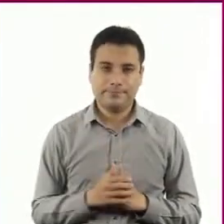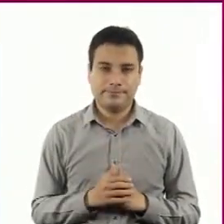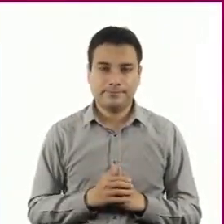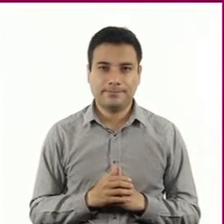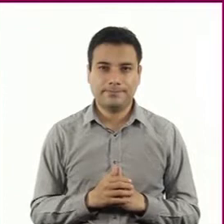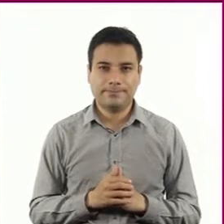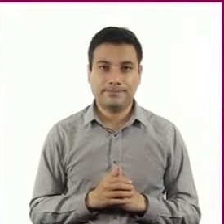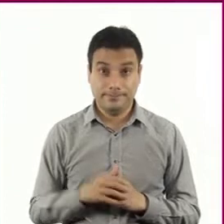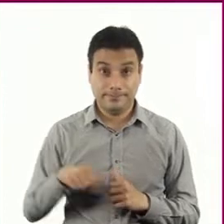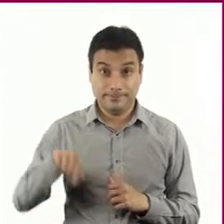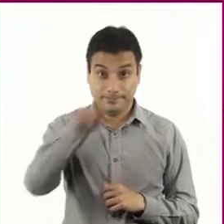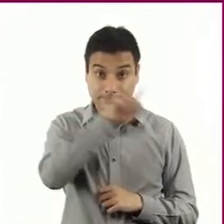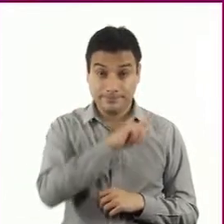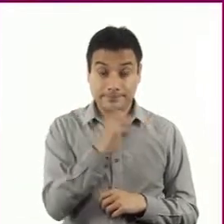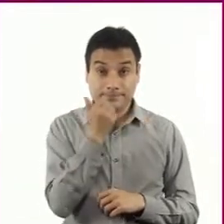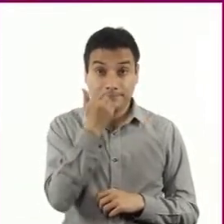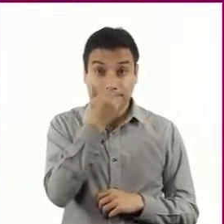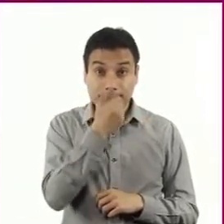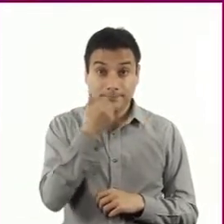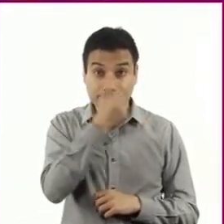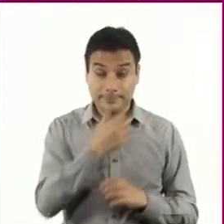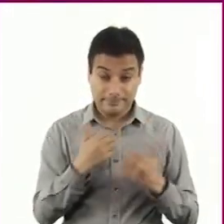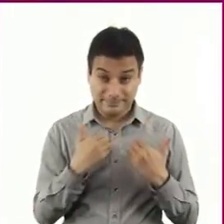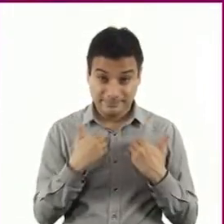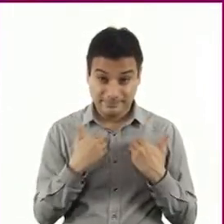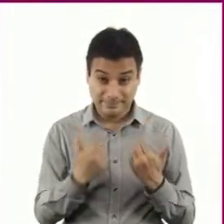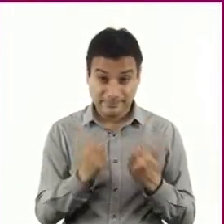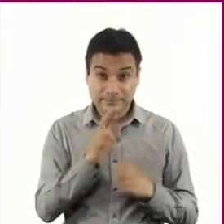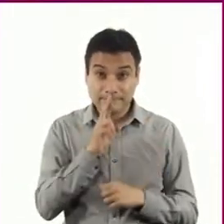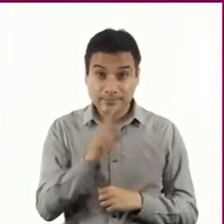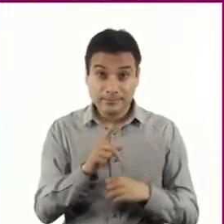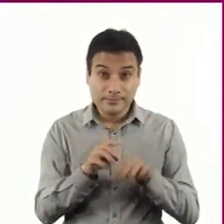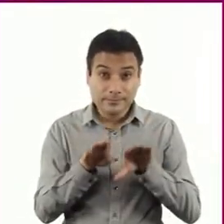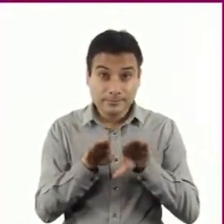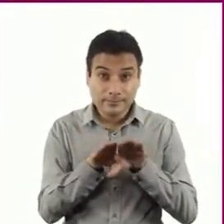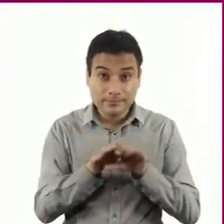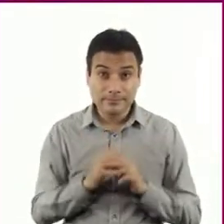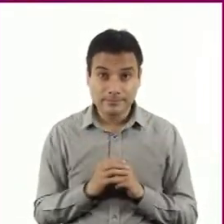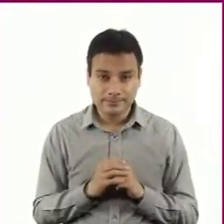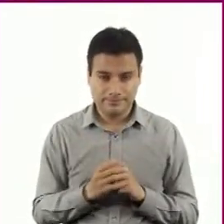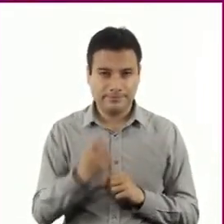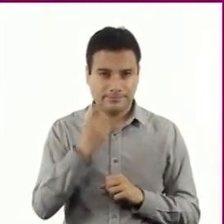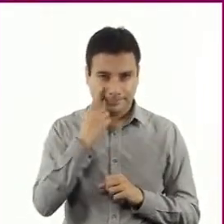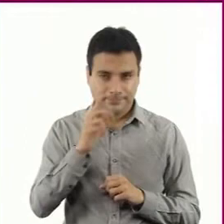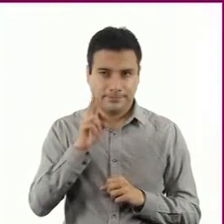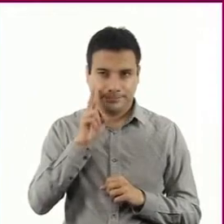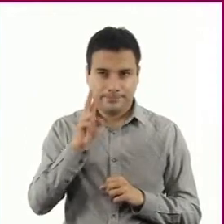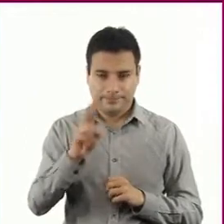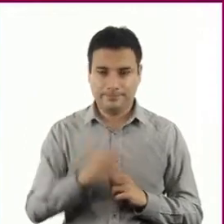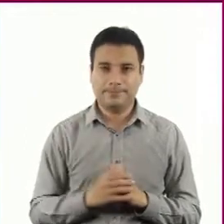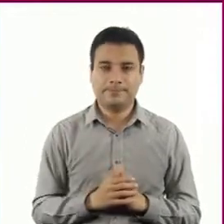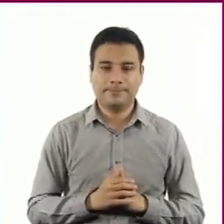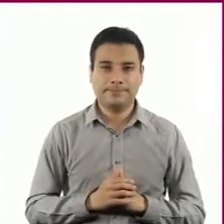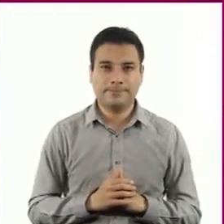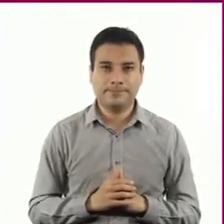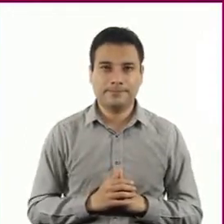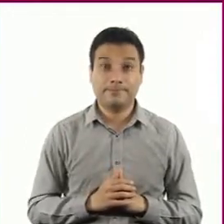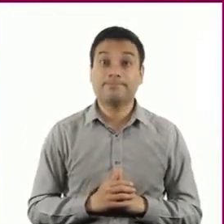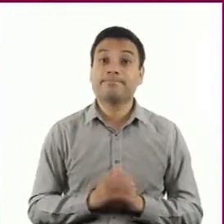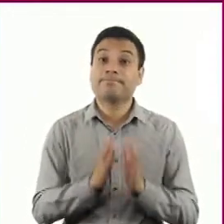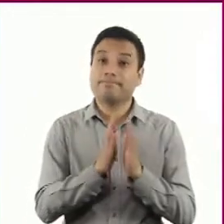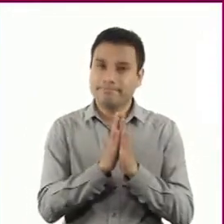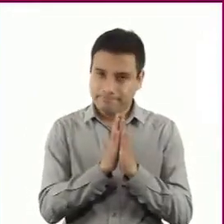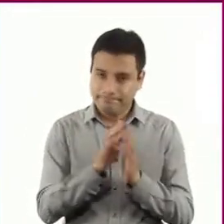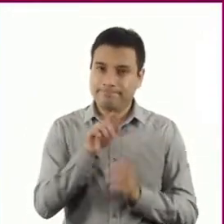que las alumnas y los alumnos entiendan mejor cómo obtener estas equivalencias, veamos la siguiente información. No olviden